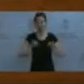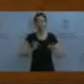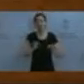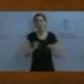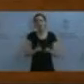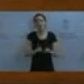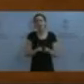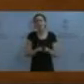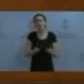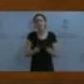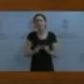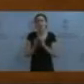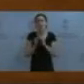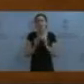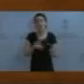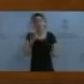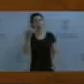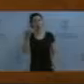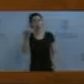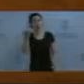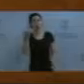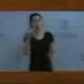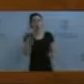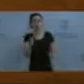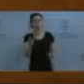denominador común que ha molestado a muchos,